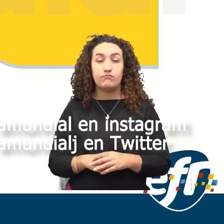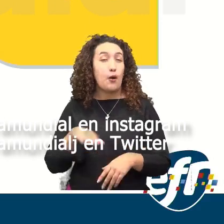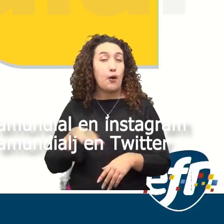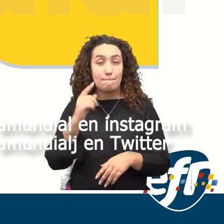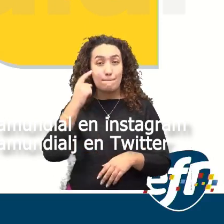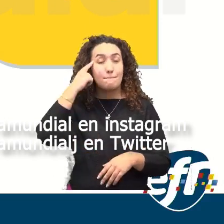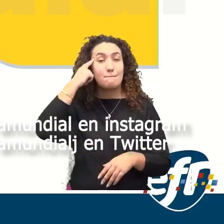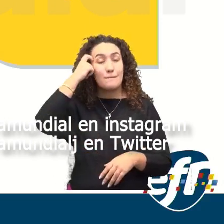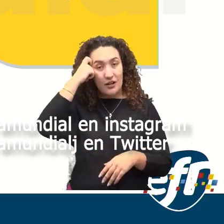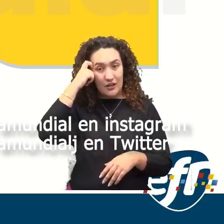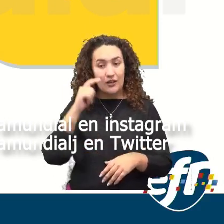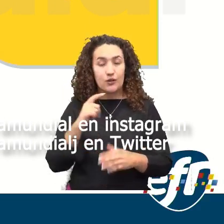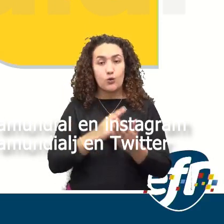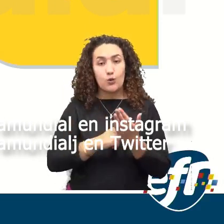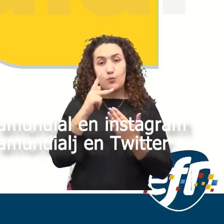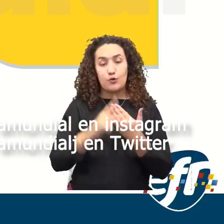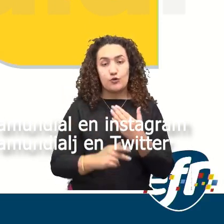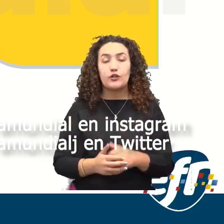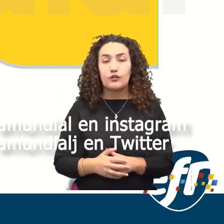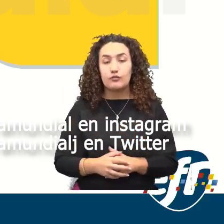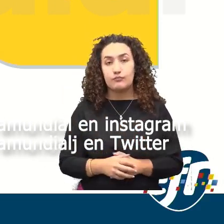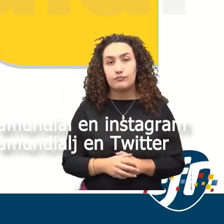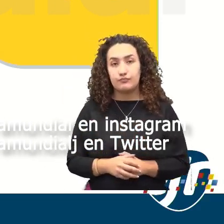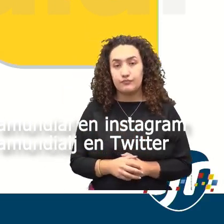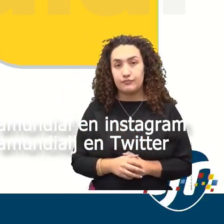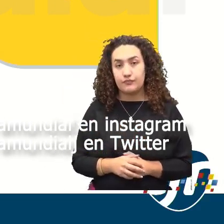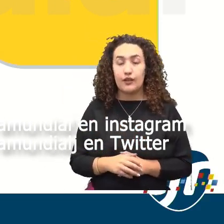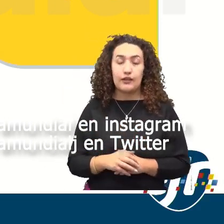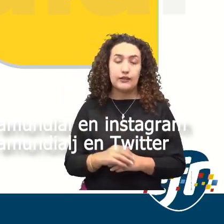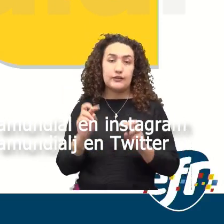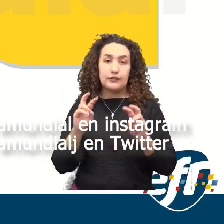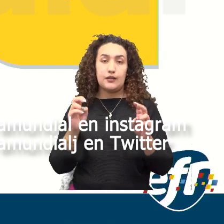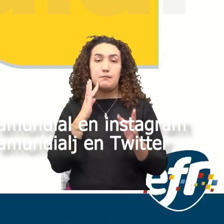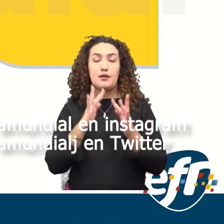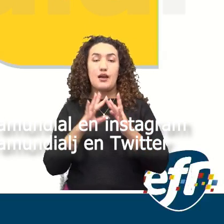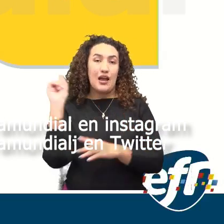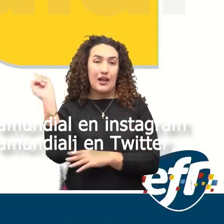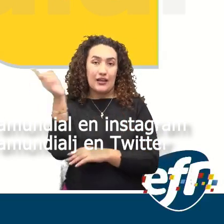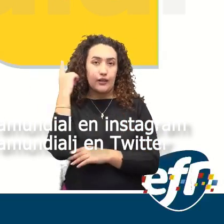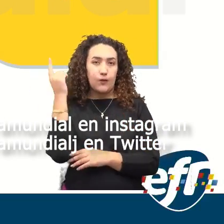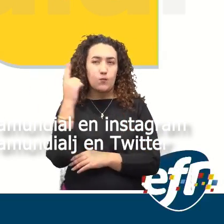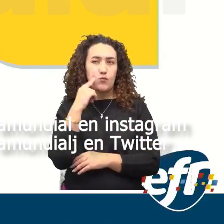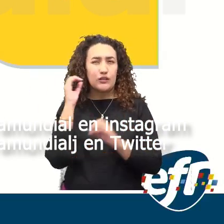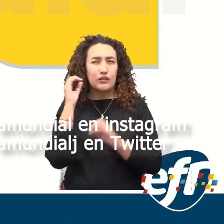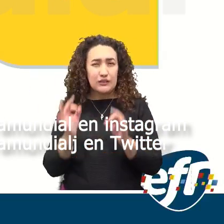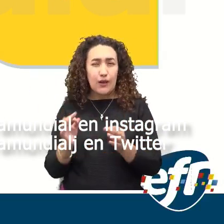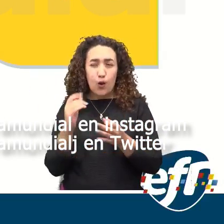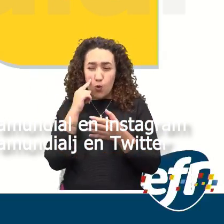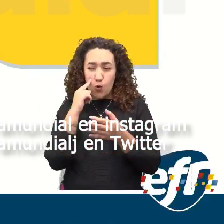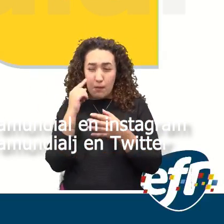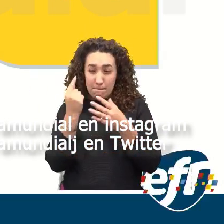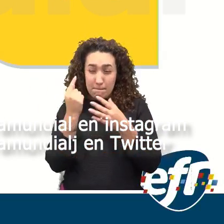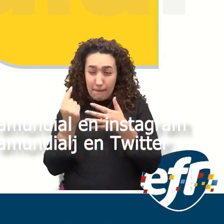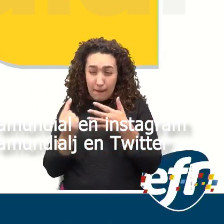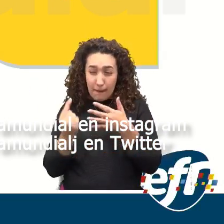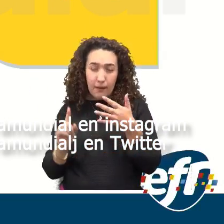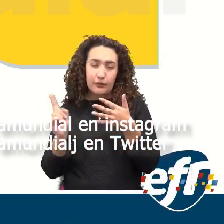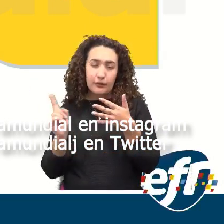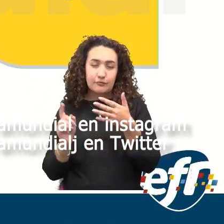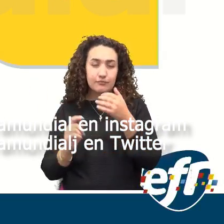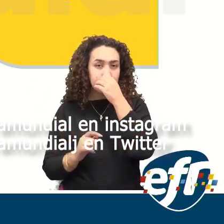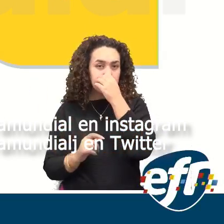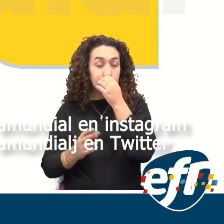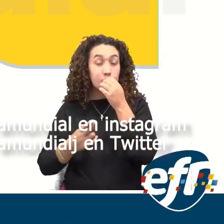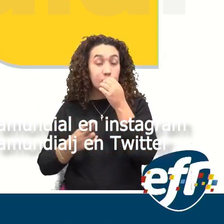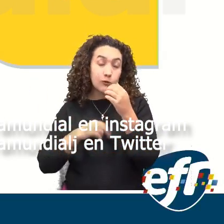que tiene el proyecto, en términos generales. Todavía no lo hemos definido de manera total, pero creemos que vamos a tener que hacer